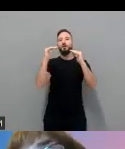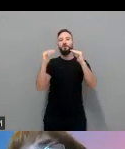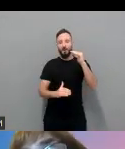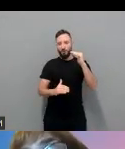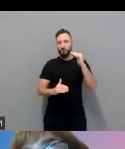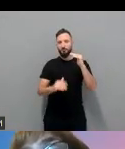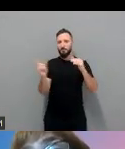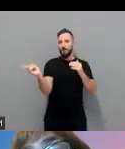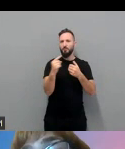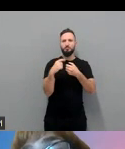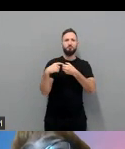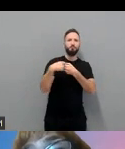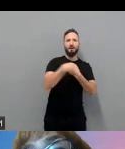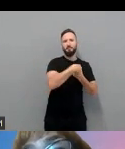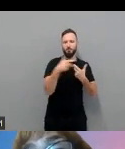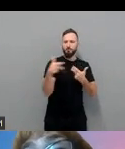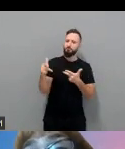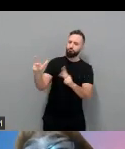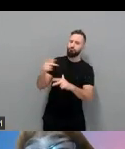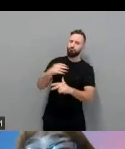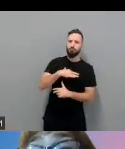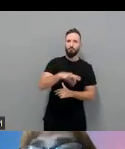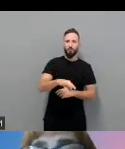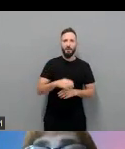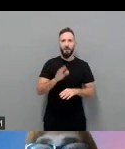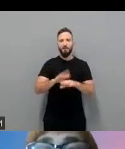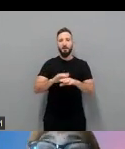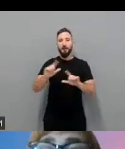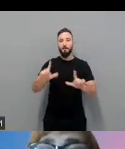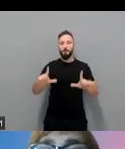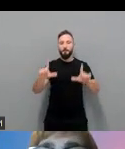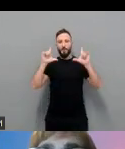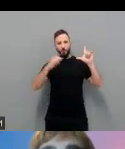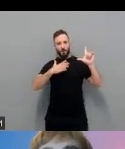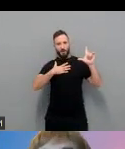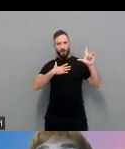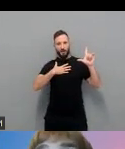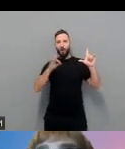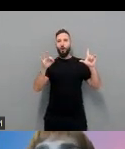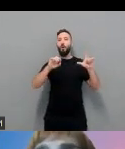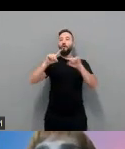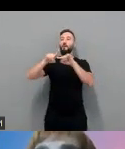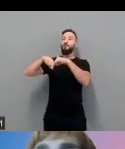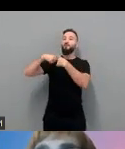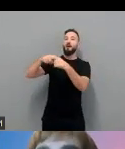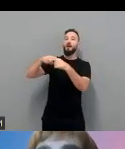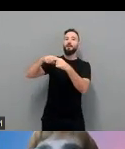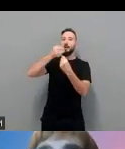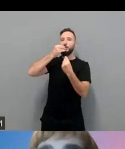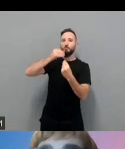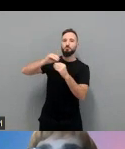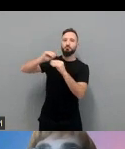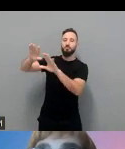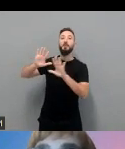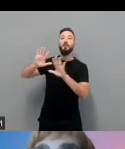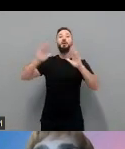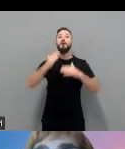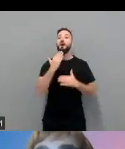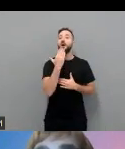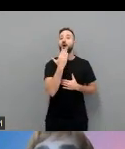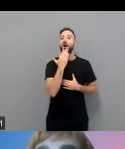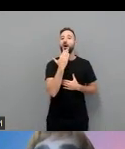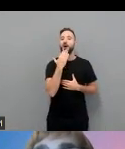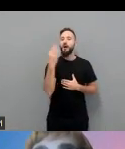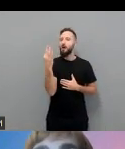podían participar o bien en primera persona o a través de su familia, pero cuya edad era